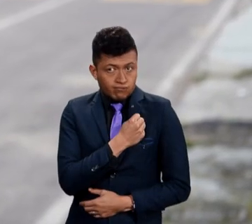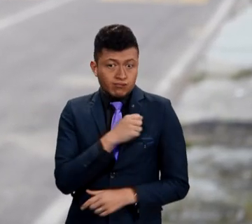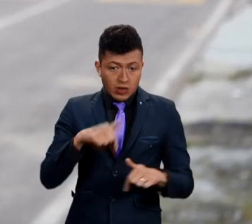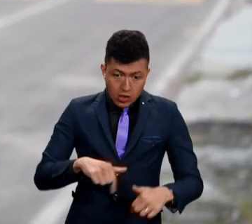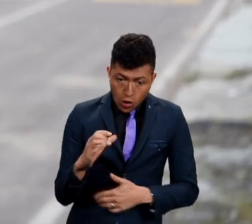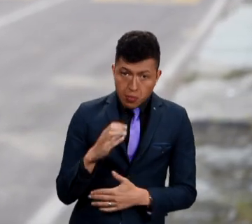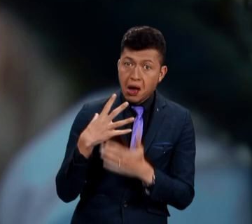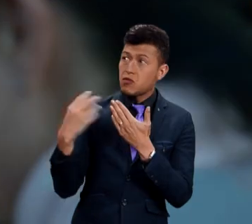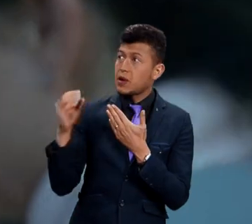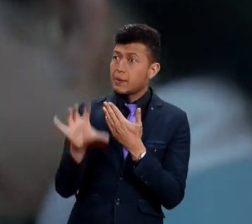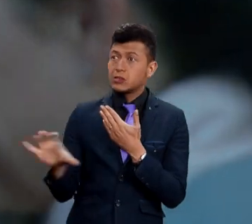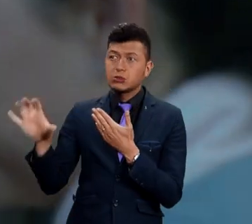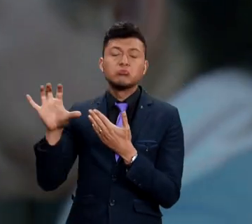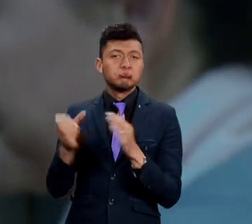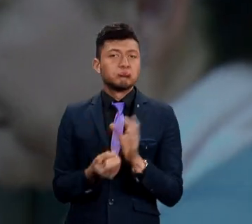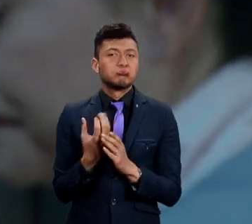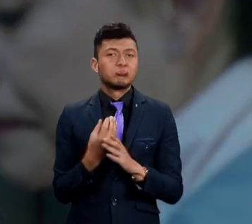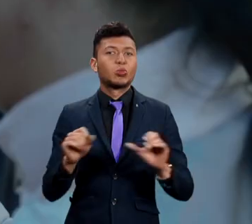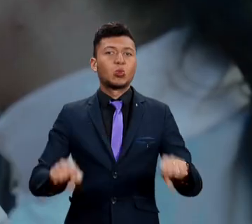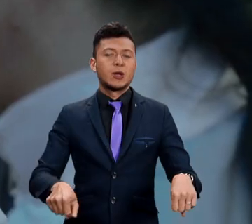país que amamos tanto y también por fuera de él.